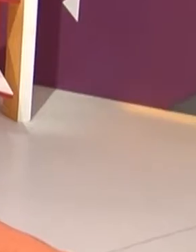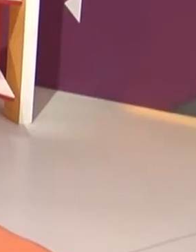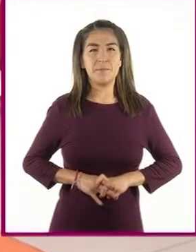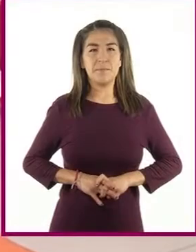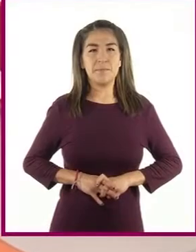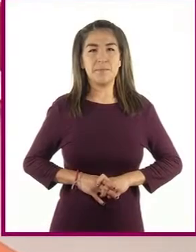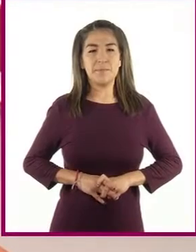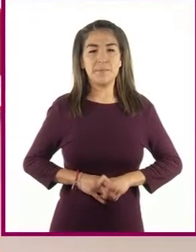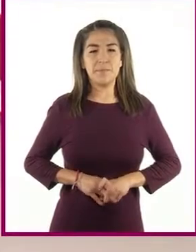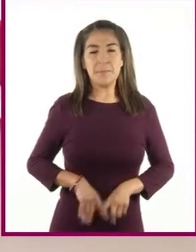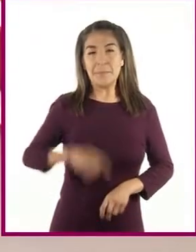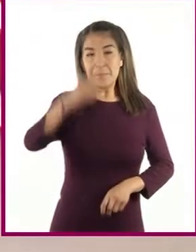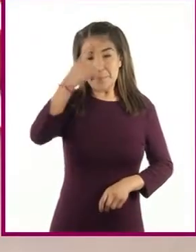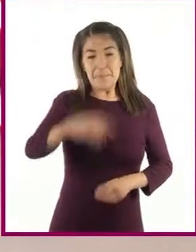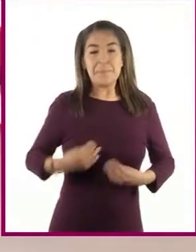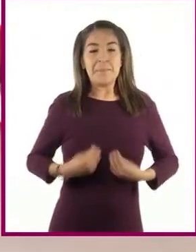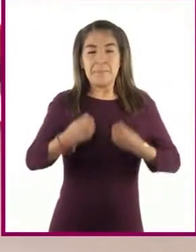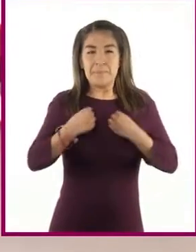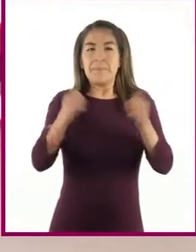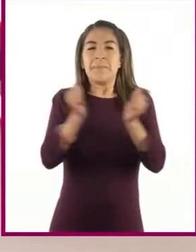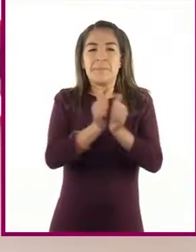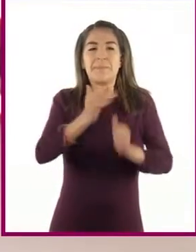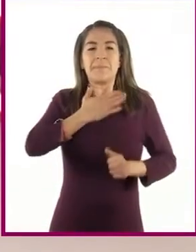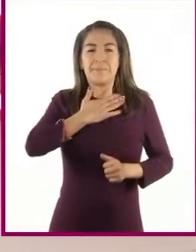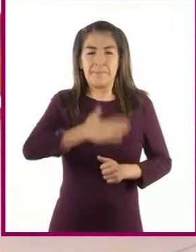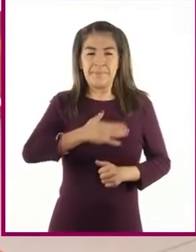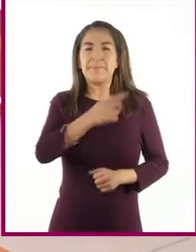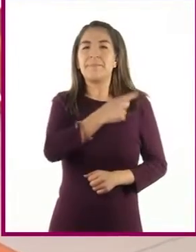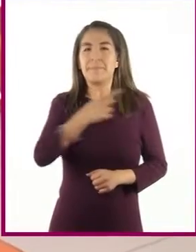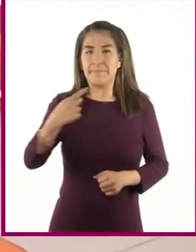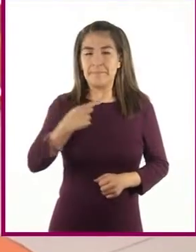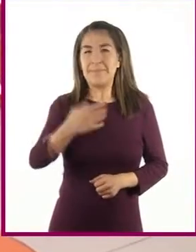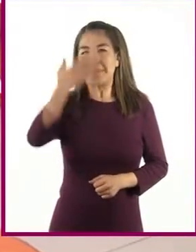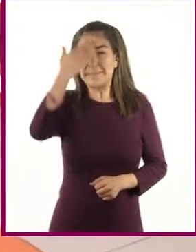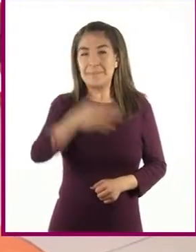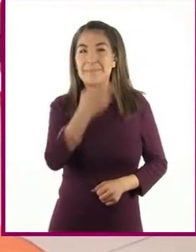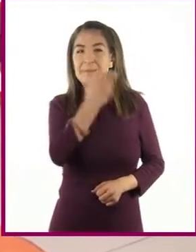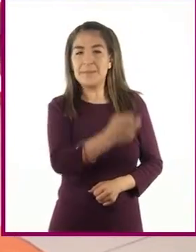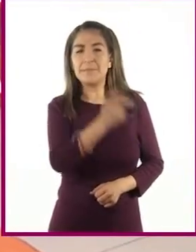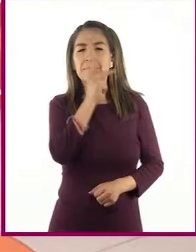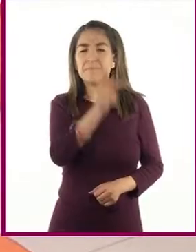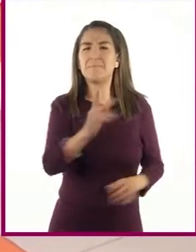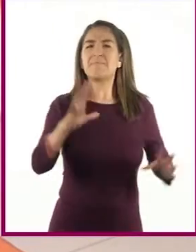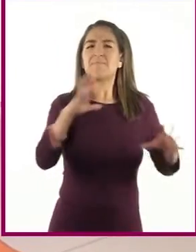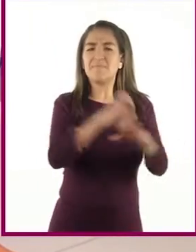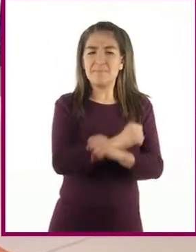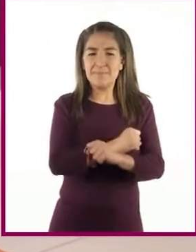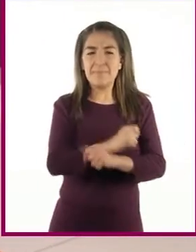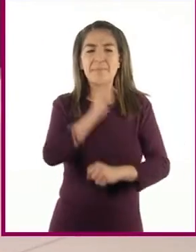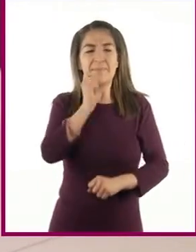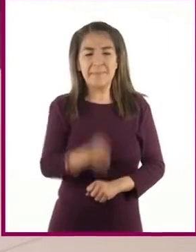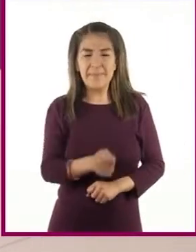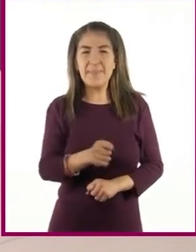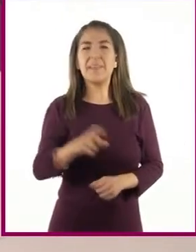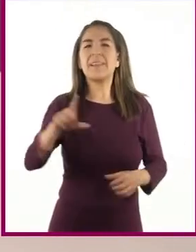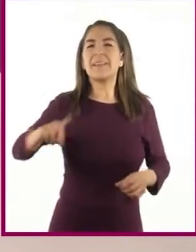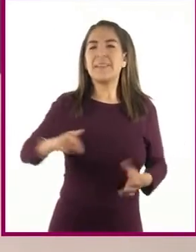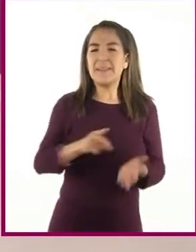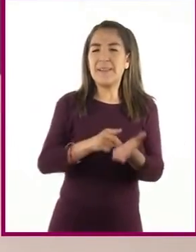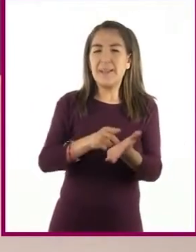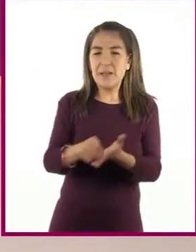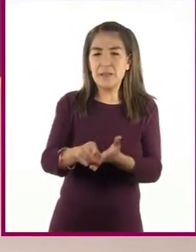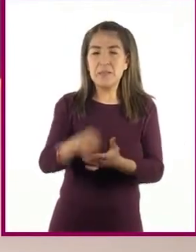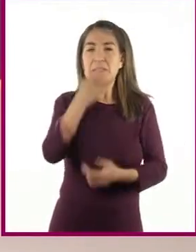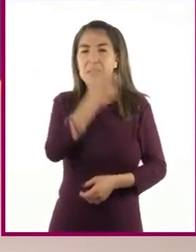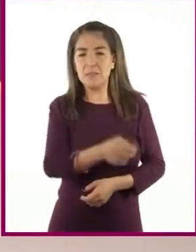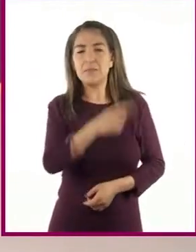Para vivir con justicia es fundamental comprender el significado de esta palabra y qué es el Estado de Derecho. En este